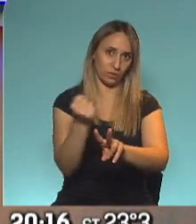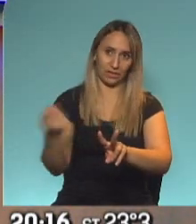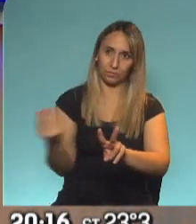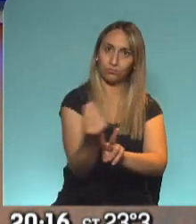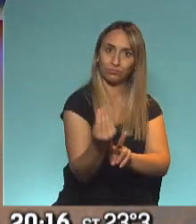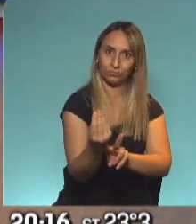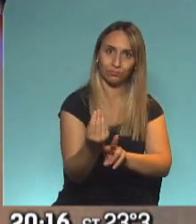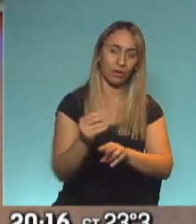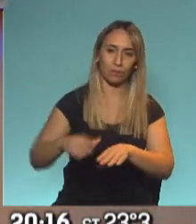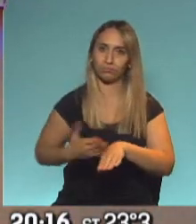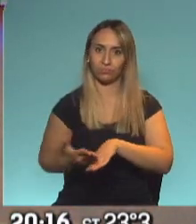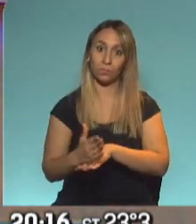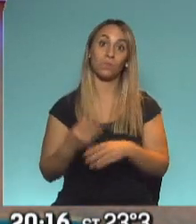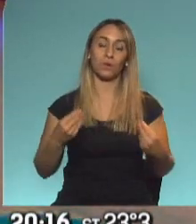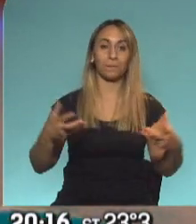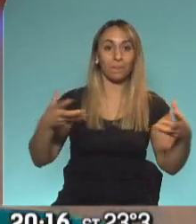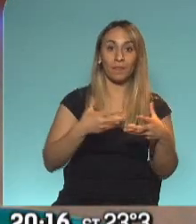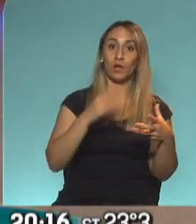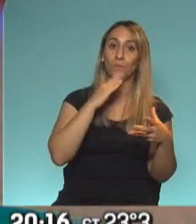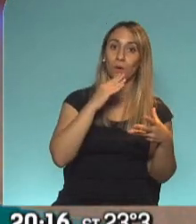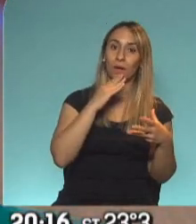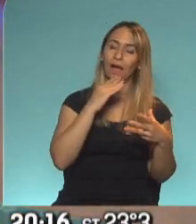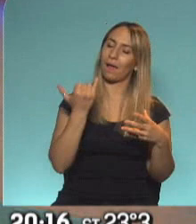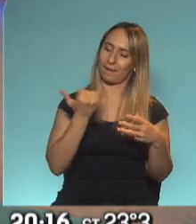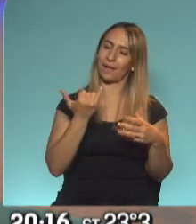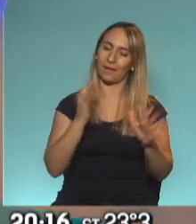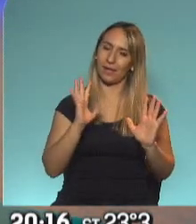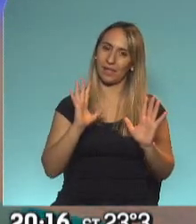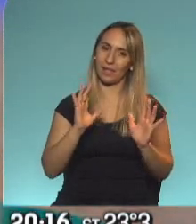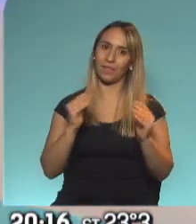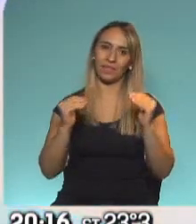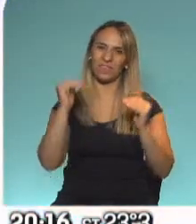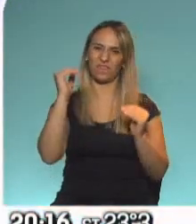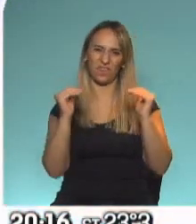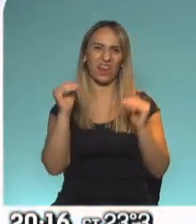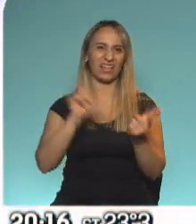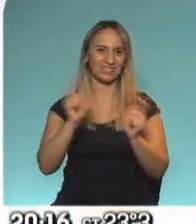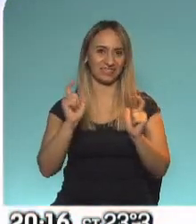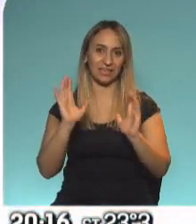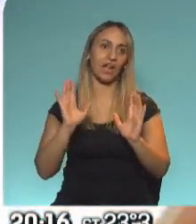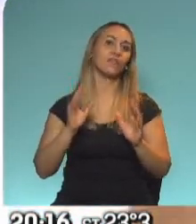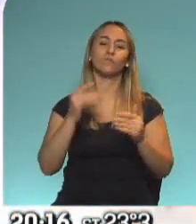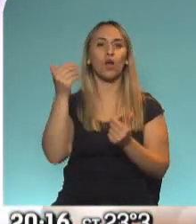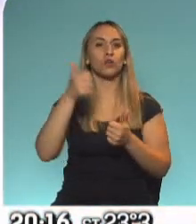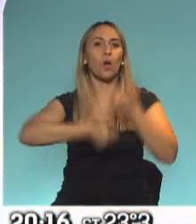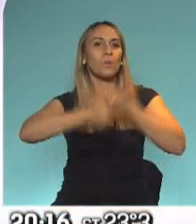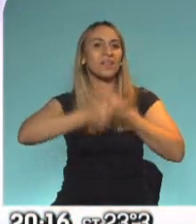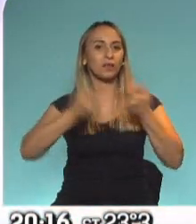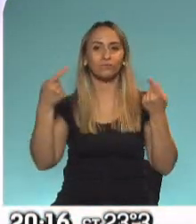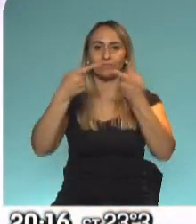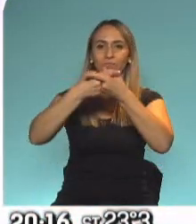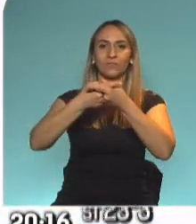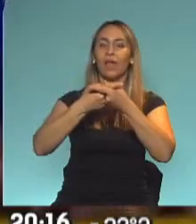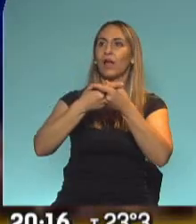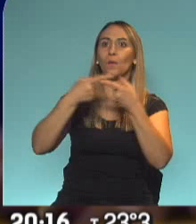partidos donde Boca, que tiene una diferencia amplia en partidos internacionales frente a